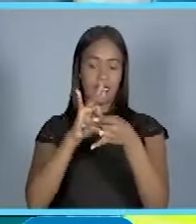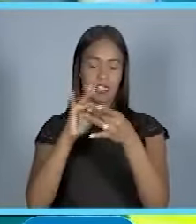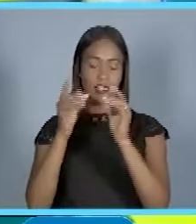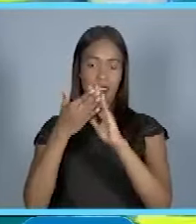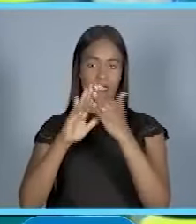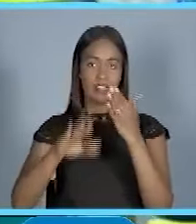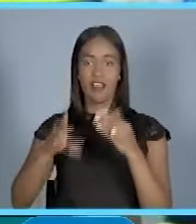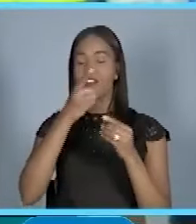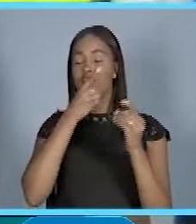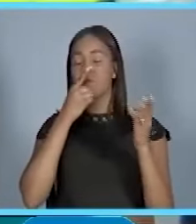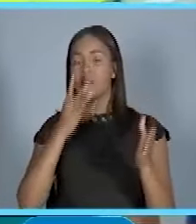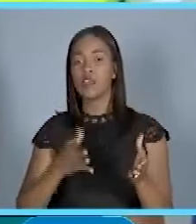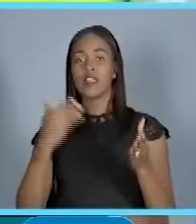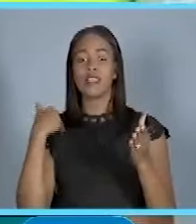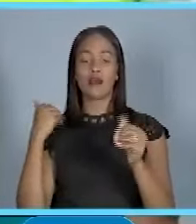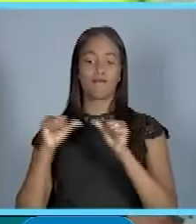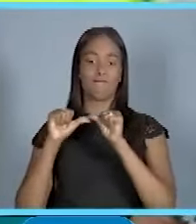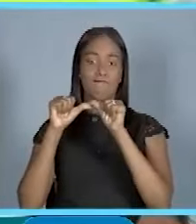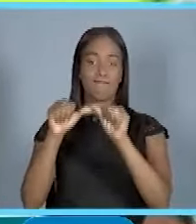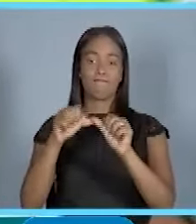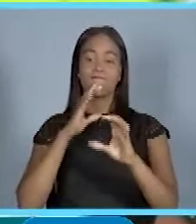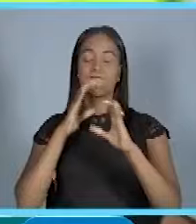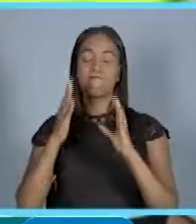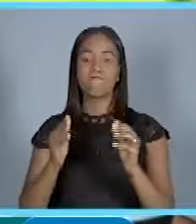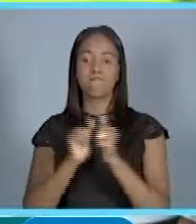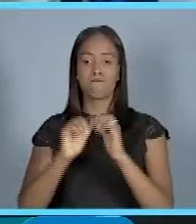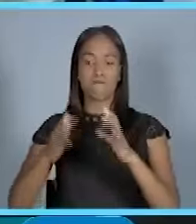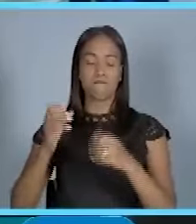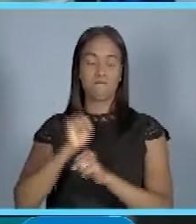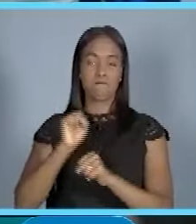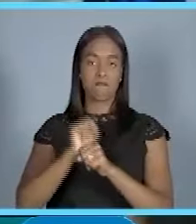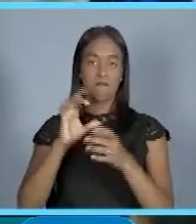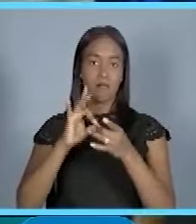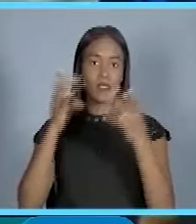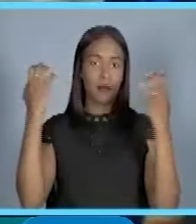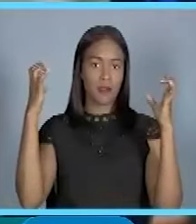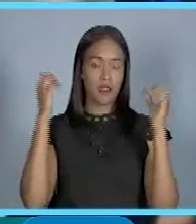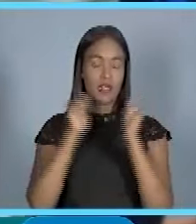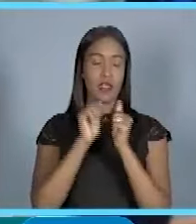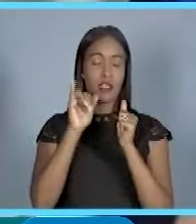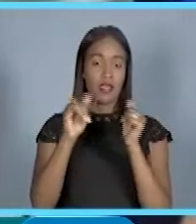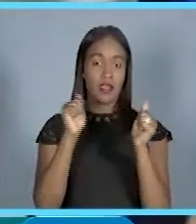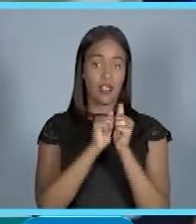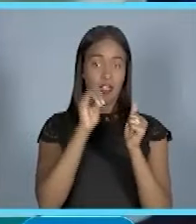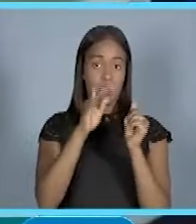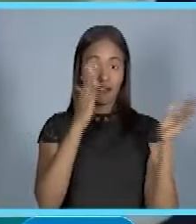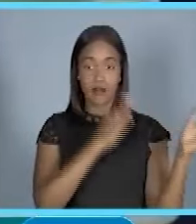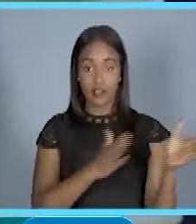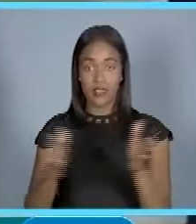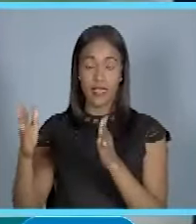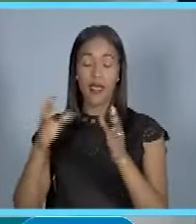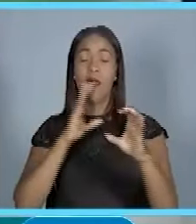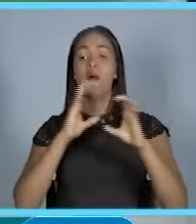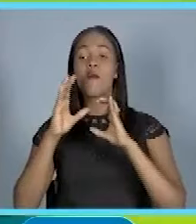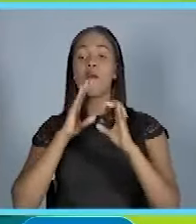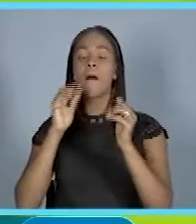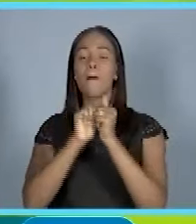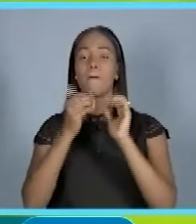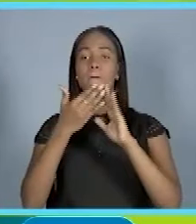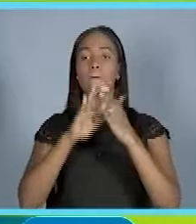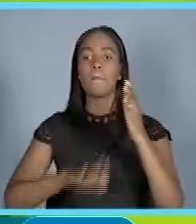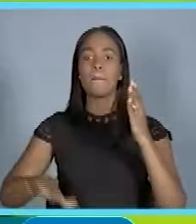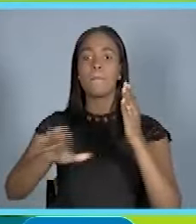Municipal Dominicana están en permanente comunicación con el Centro de Operaciones de Emergencias y que a su vez coordinan y comunican a las